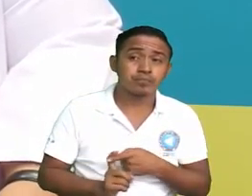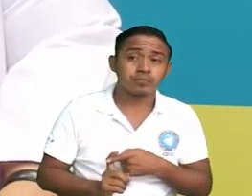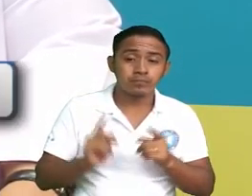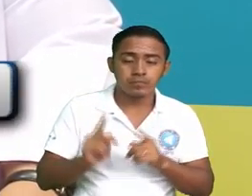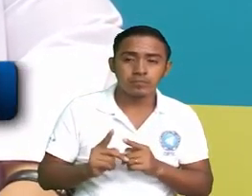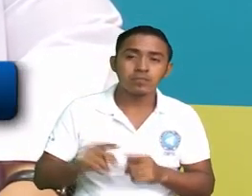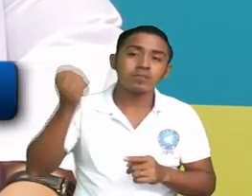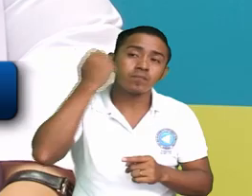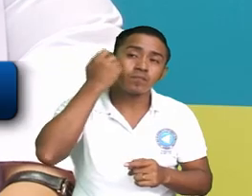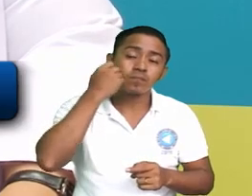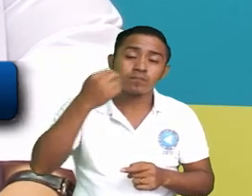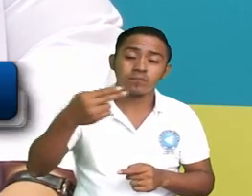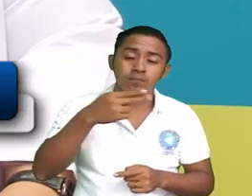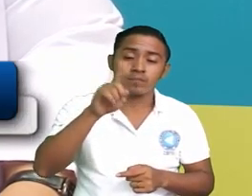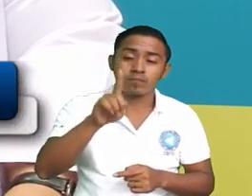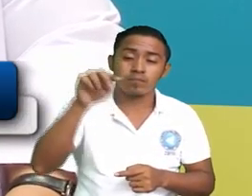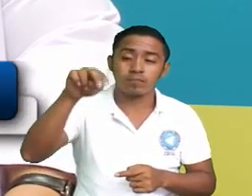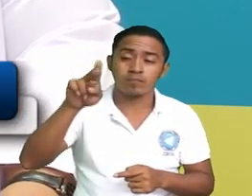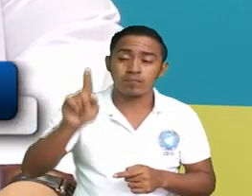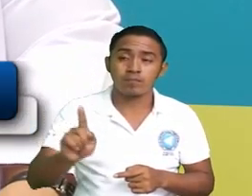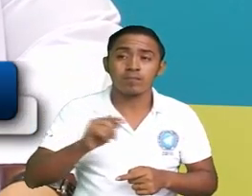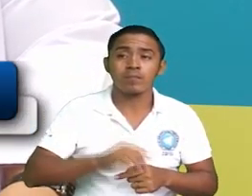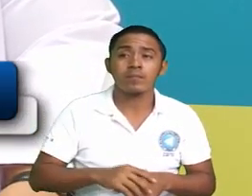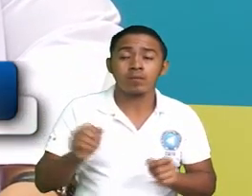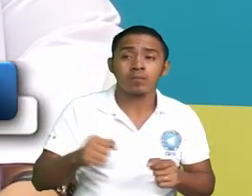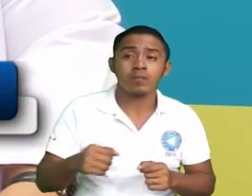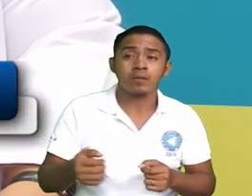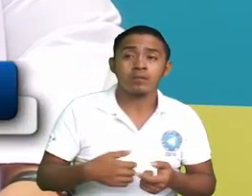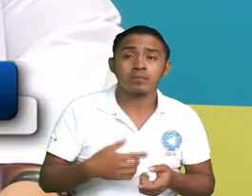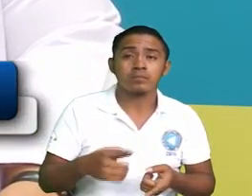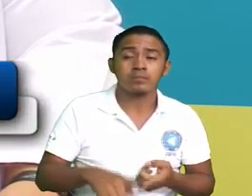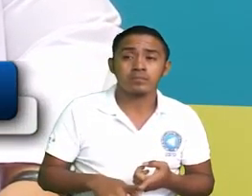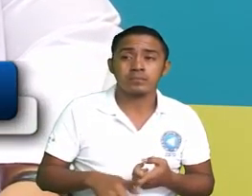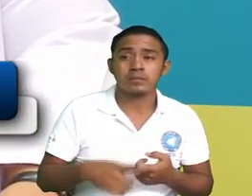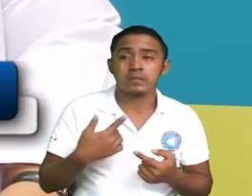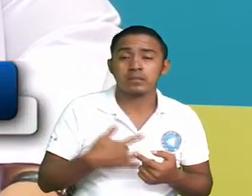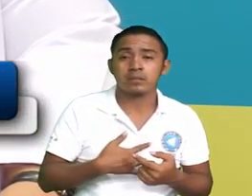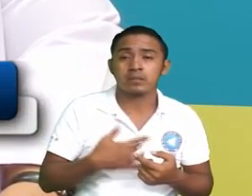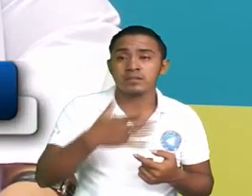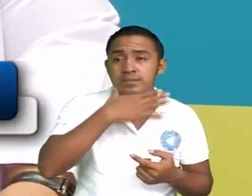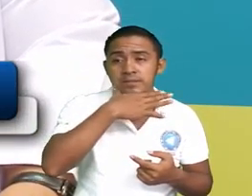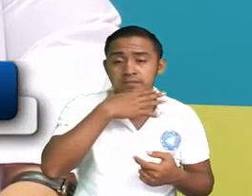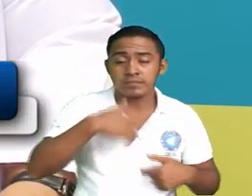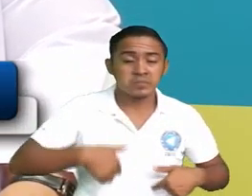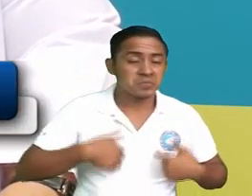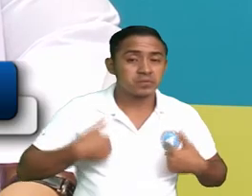persona ya diagnosticada hasta llegar a conectarse a un ventilador, que un aparato